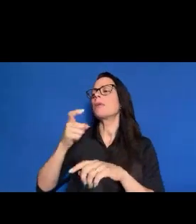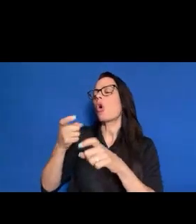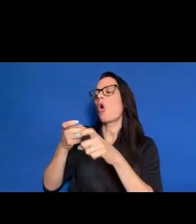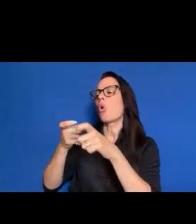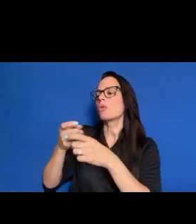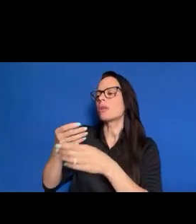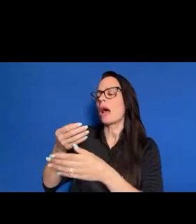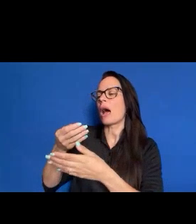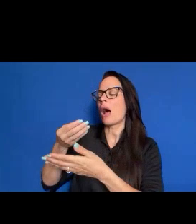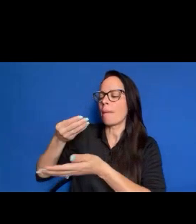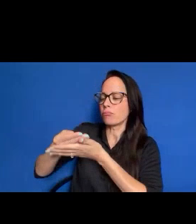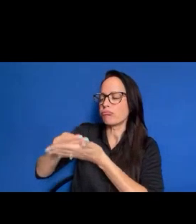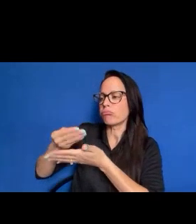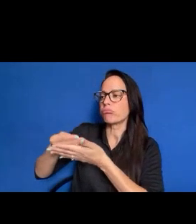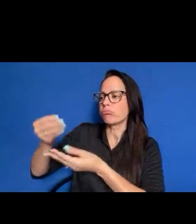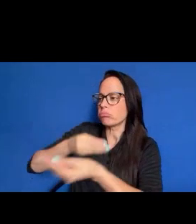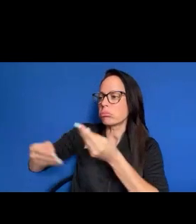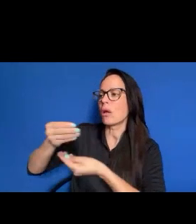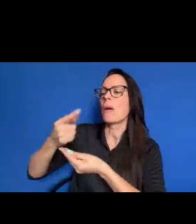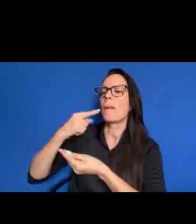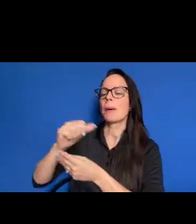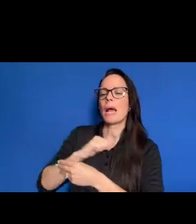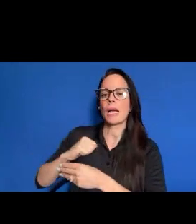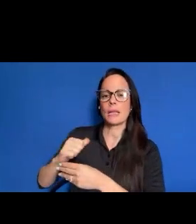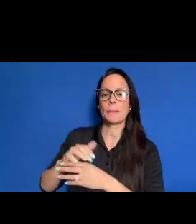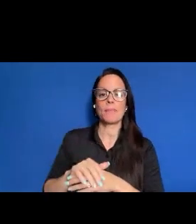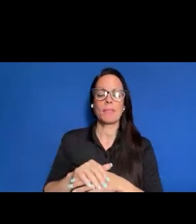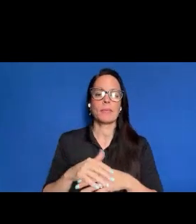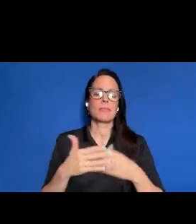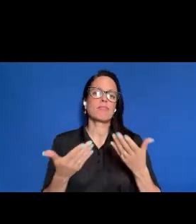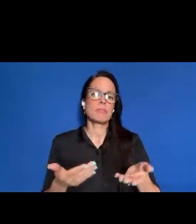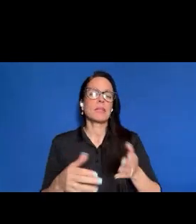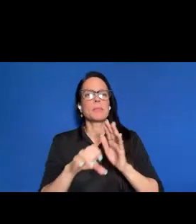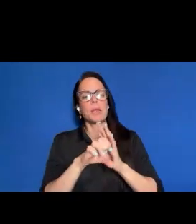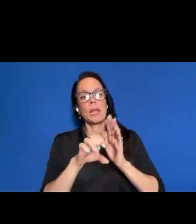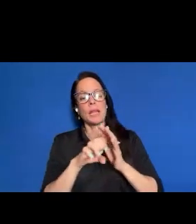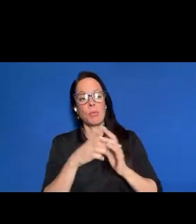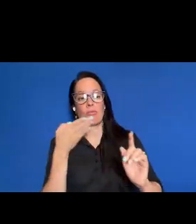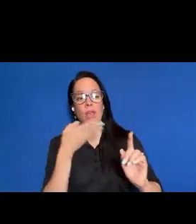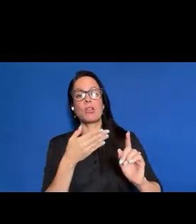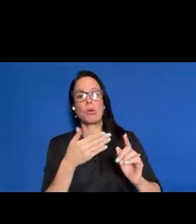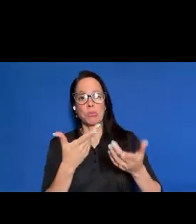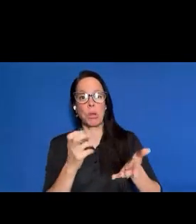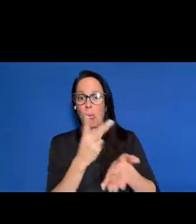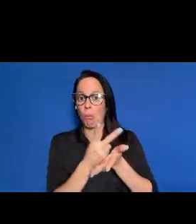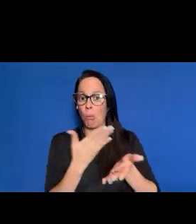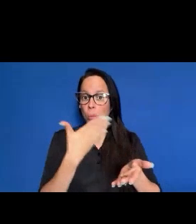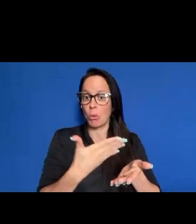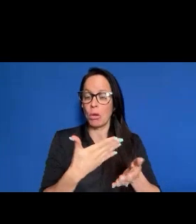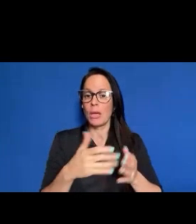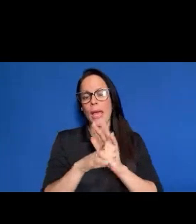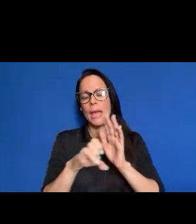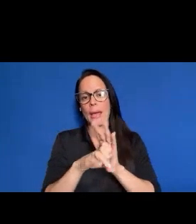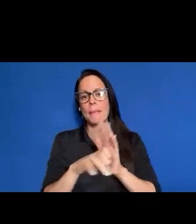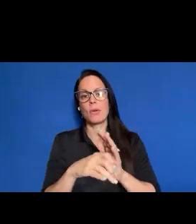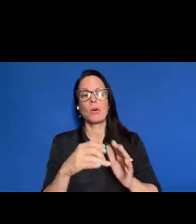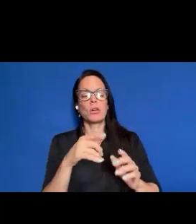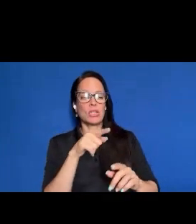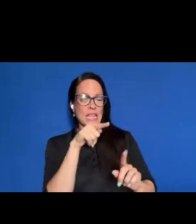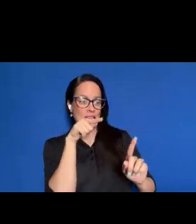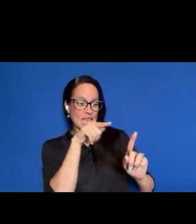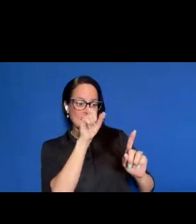por ejemplo, Estancia Serena me cumple con los criterios que yo, por ejemplo, si yo fuera a decir a este sí, este no, esa